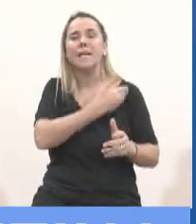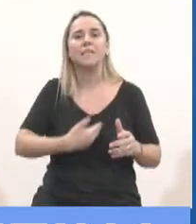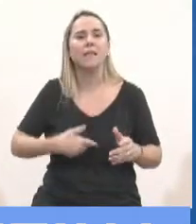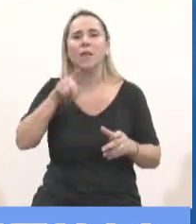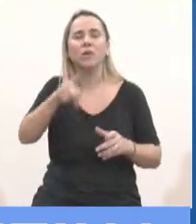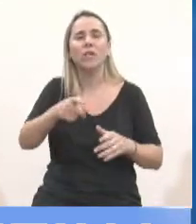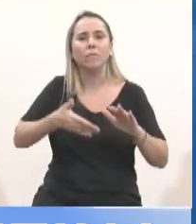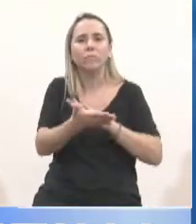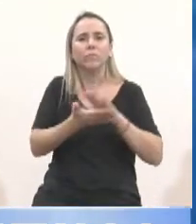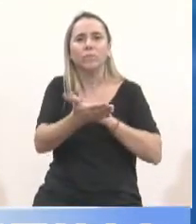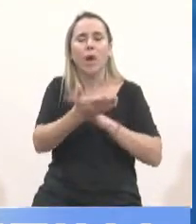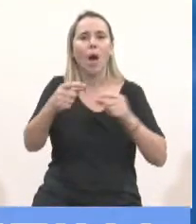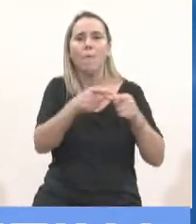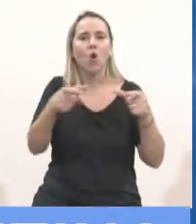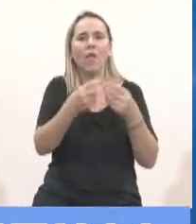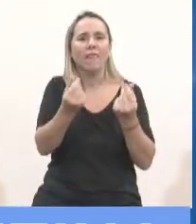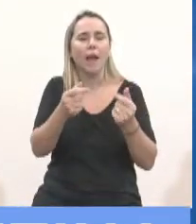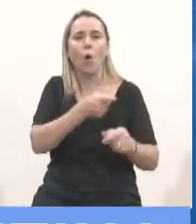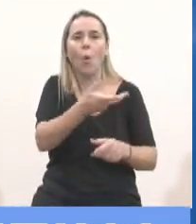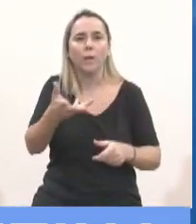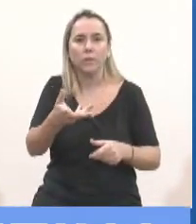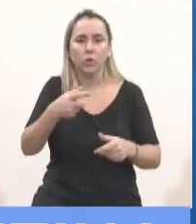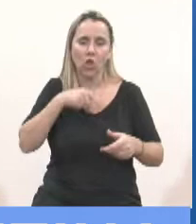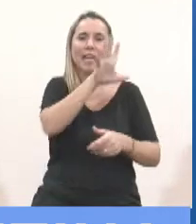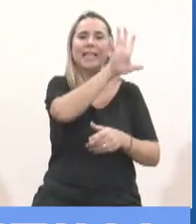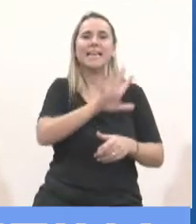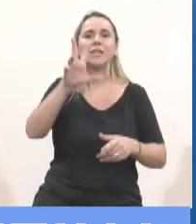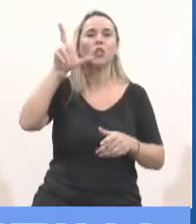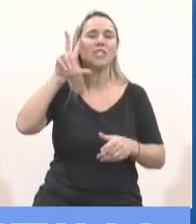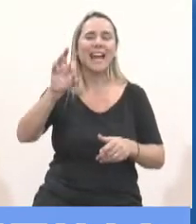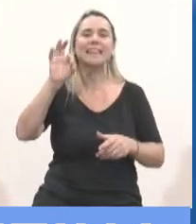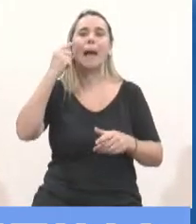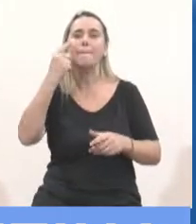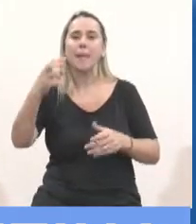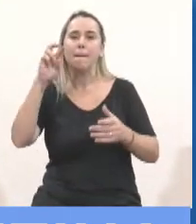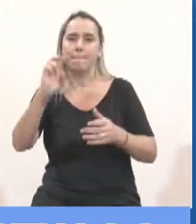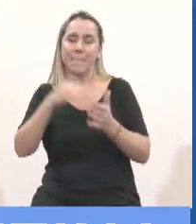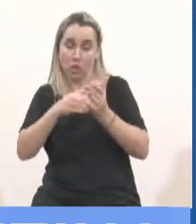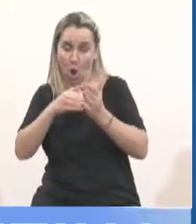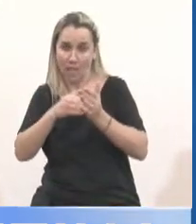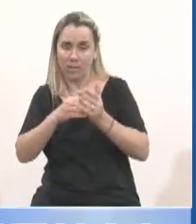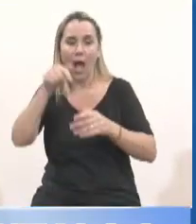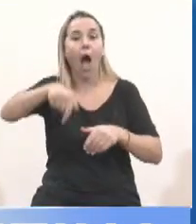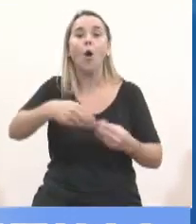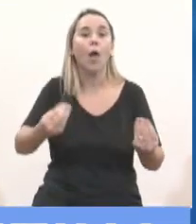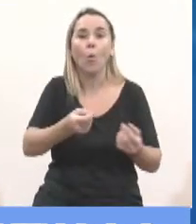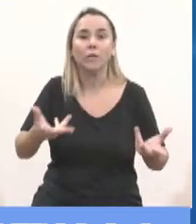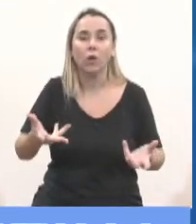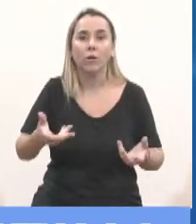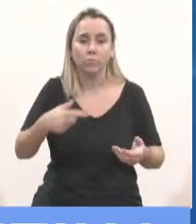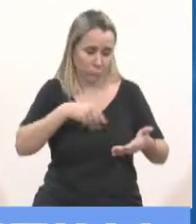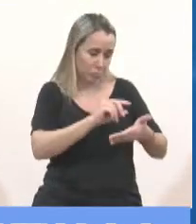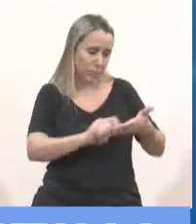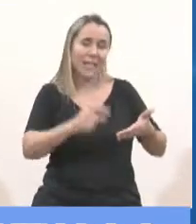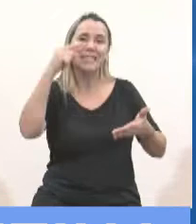usted de emisión monetaria? Mire, tengo por acá, le digo yo, 530 mil millones. ¿Cuánto tiene ahora de emisión monetaria? También tengo